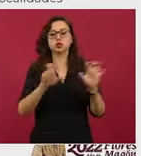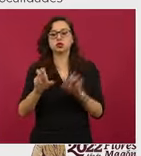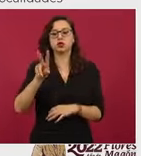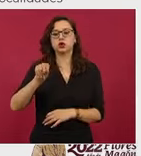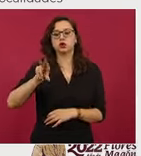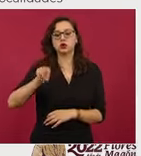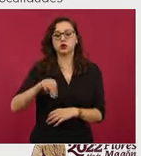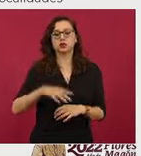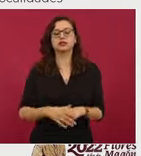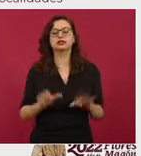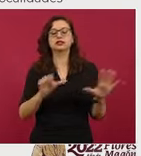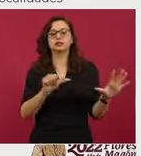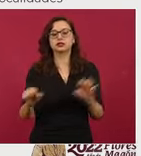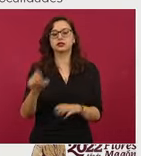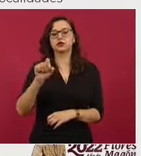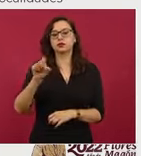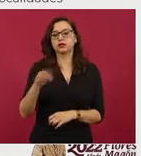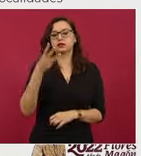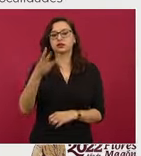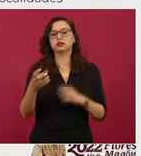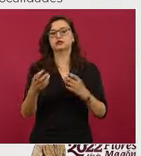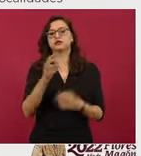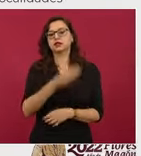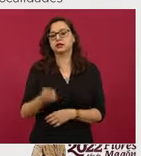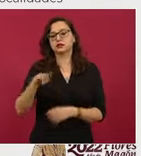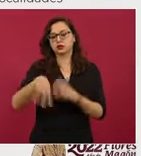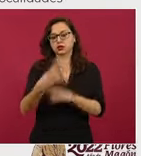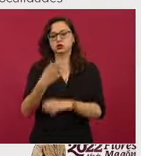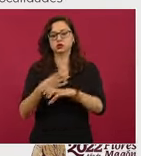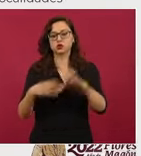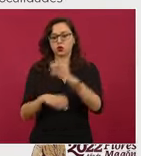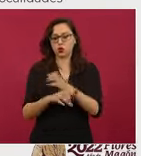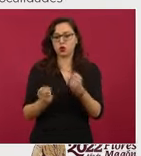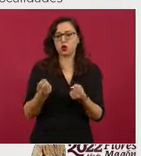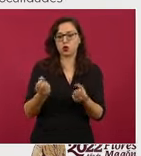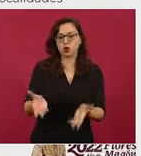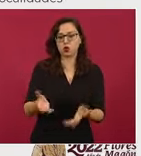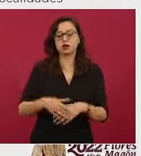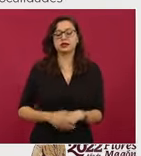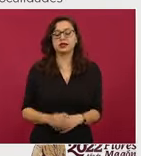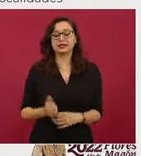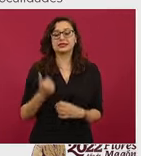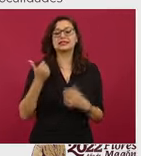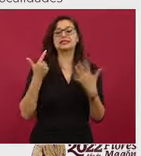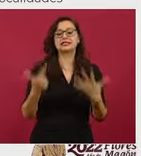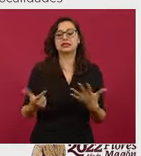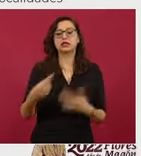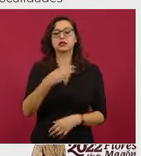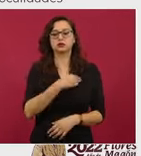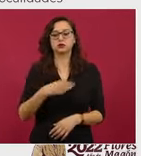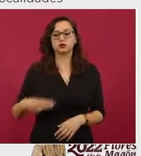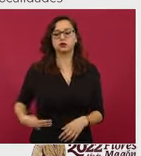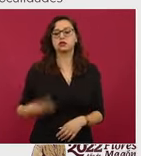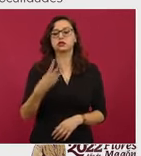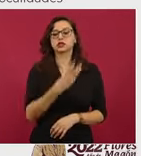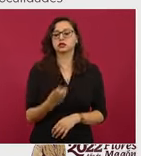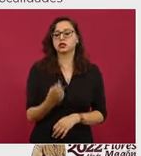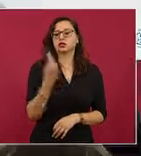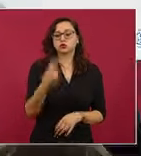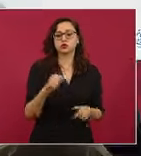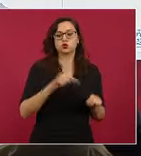de 623,000 bienes entregados en 7 municipios y 301 localidades.